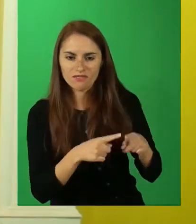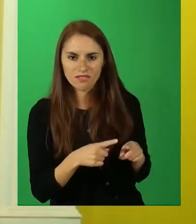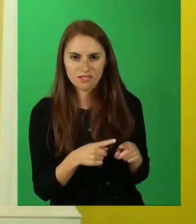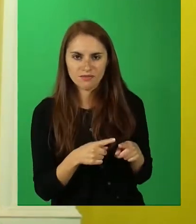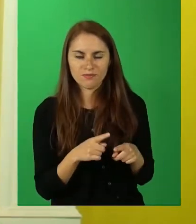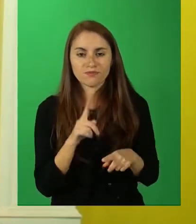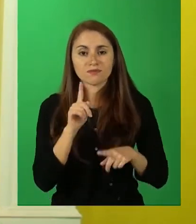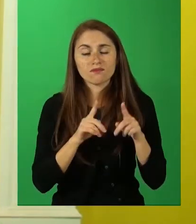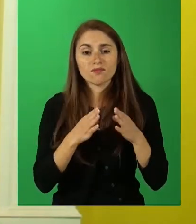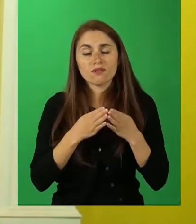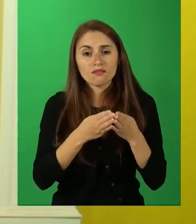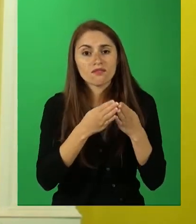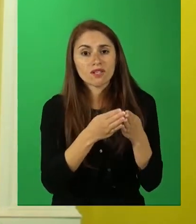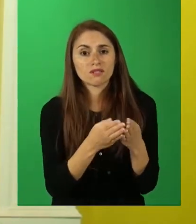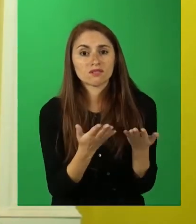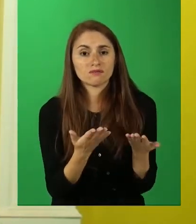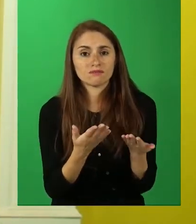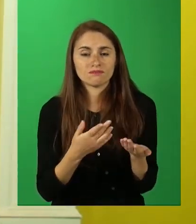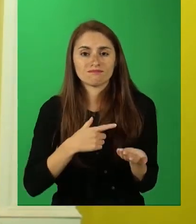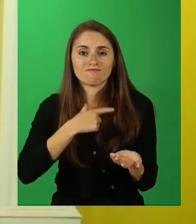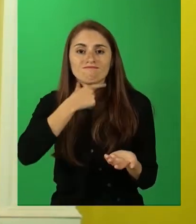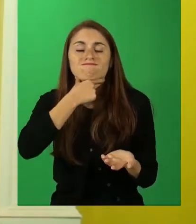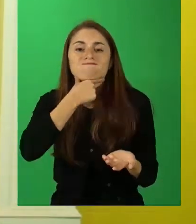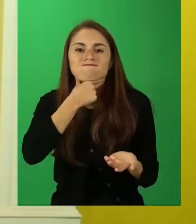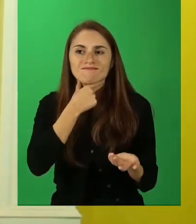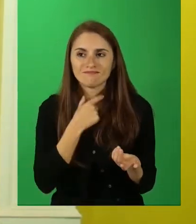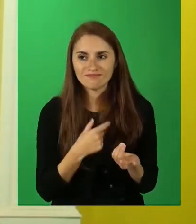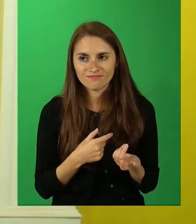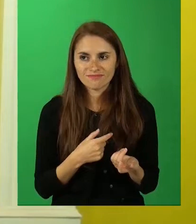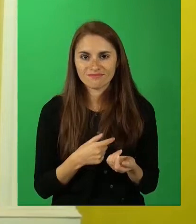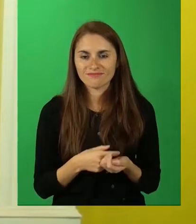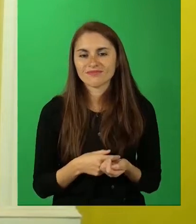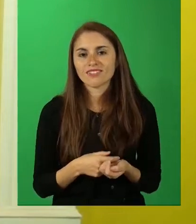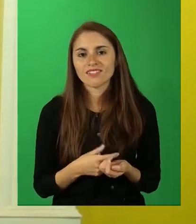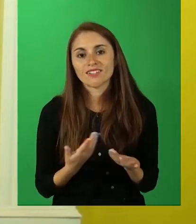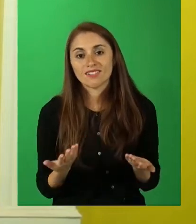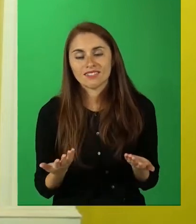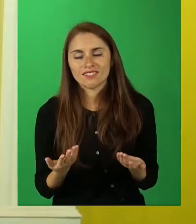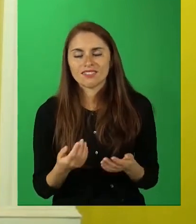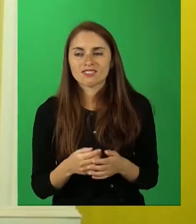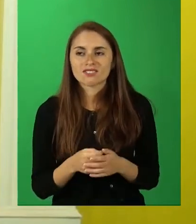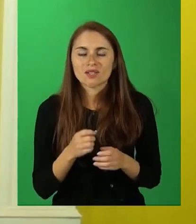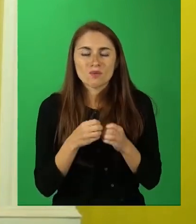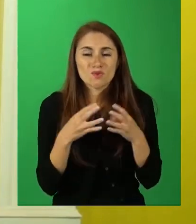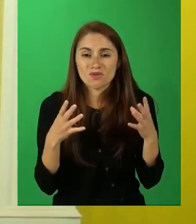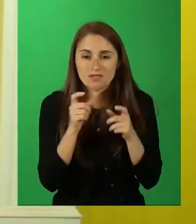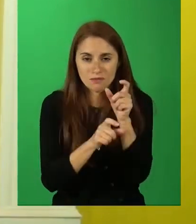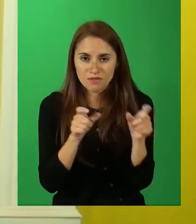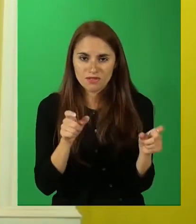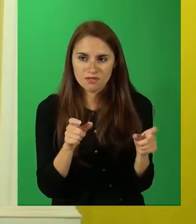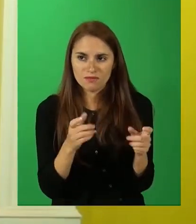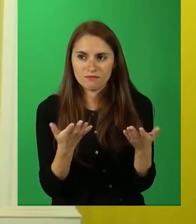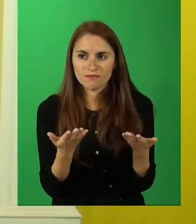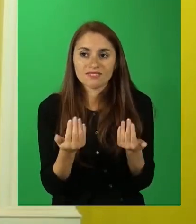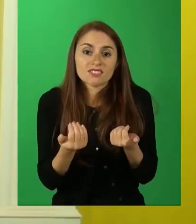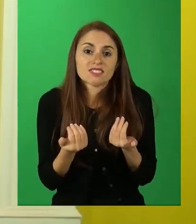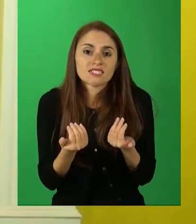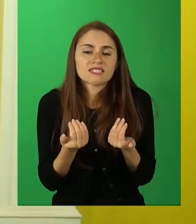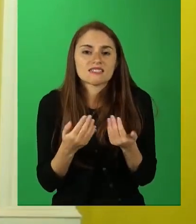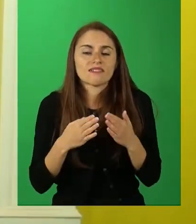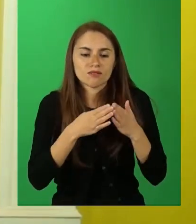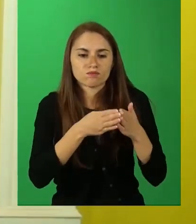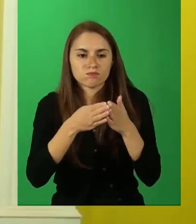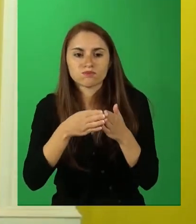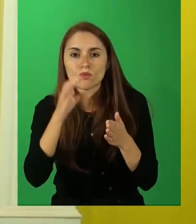como muy bien dice la señorita Gemma, estaban endeudados. Sí. Así que les